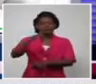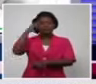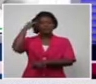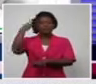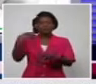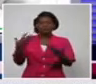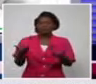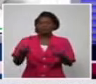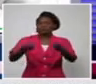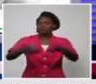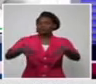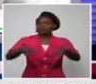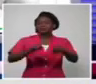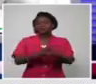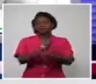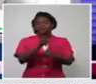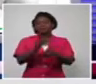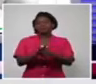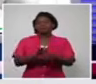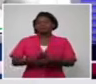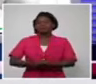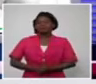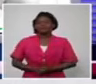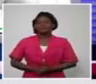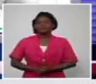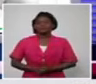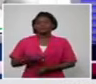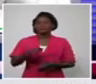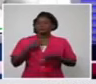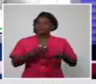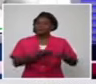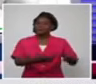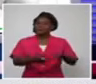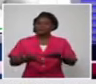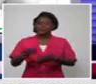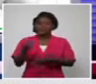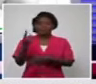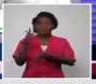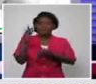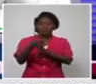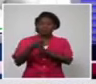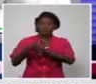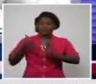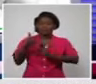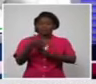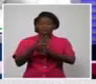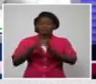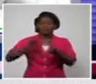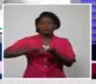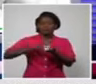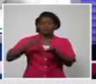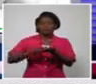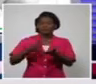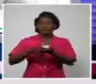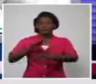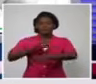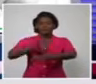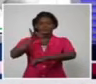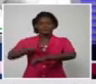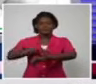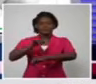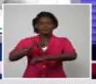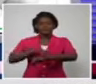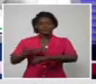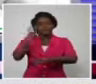la situación epidemiológica en el país. Nos acompaña en este primer momento de conferencia la intérprete de lengua de señas, Mercedes